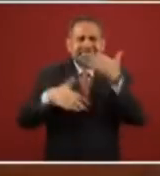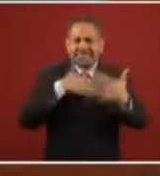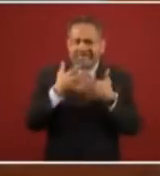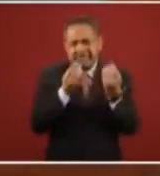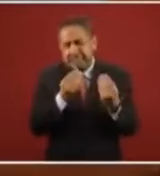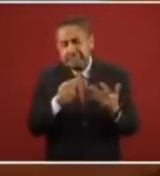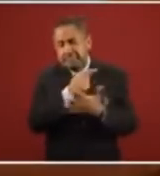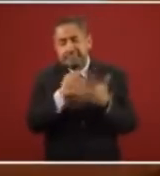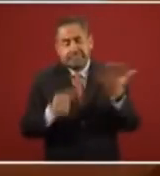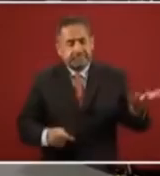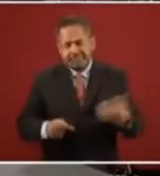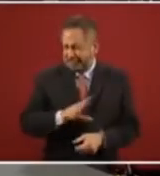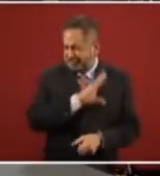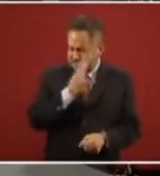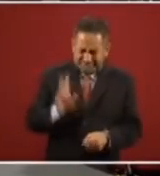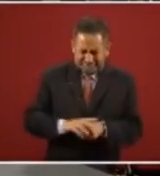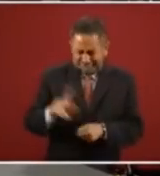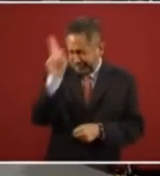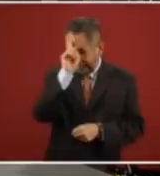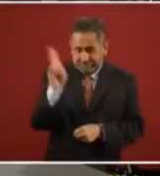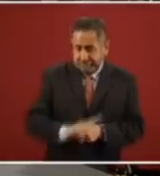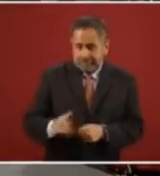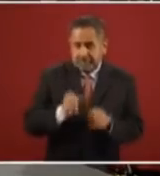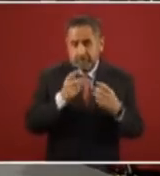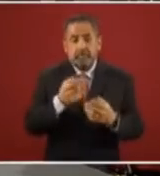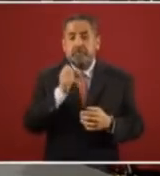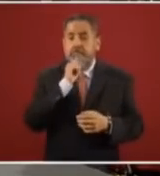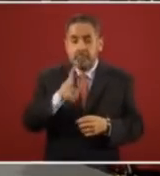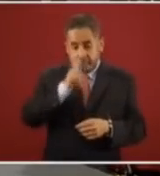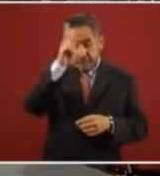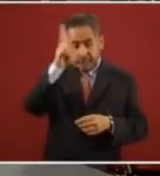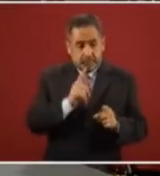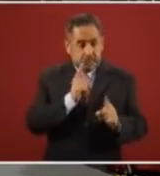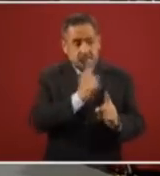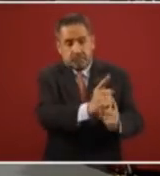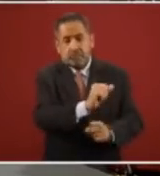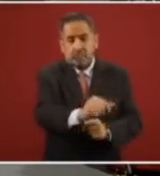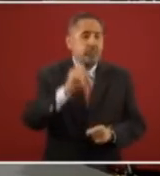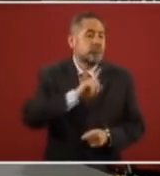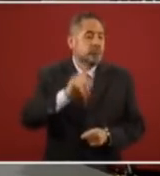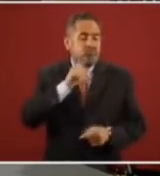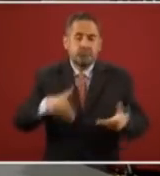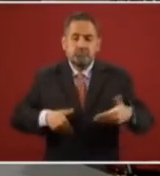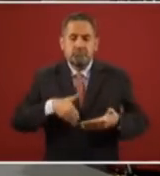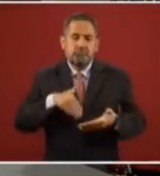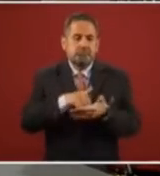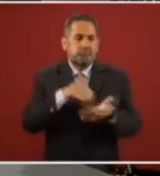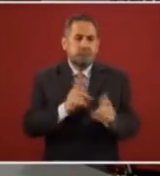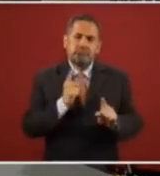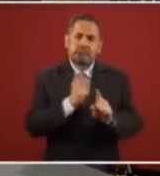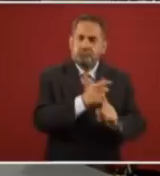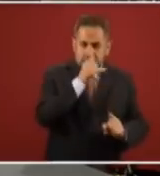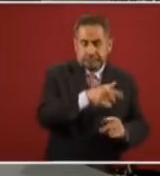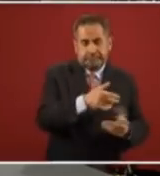fin, una corrupción, violencia, incluso hasta en contra de las muchachas, de las mujeres que estudian